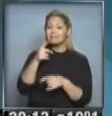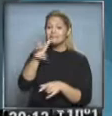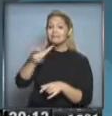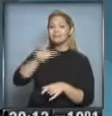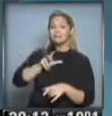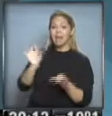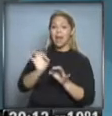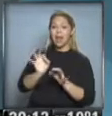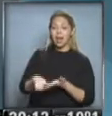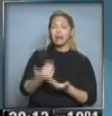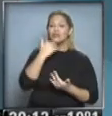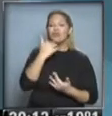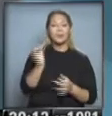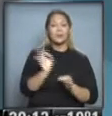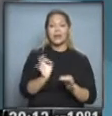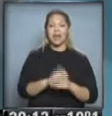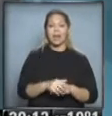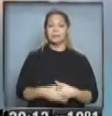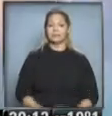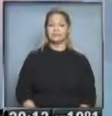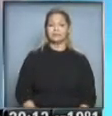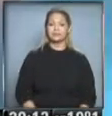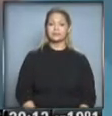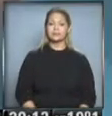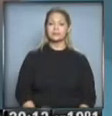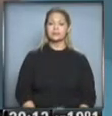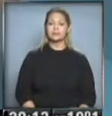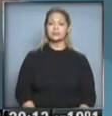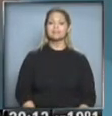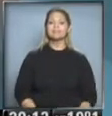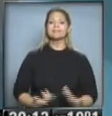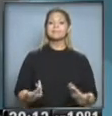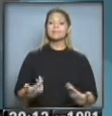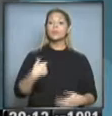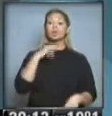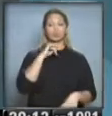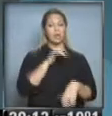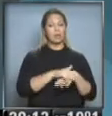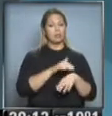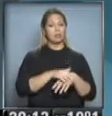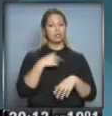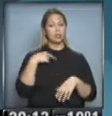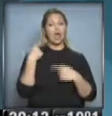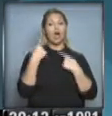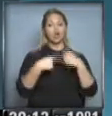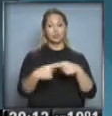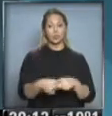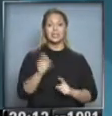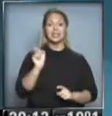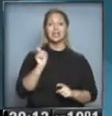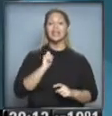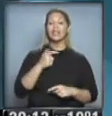La verdad que no sabemos nada, nada. Que se haga cargo de los perjuicios. Los